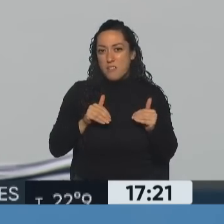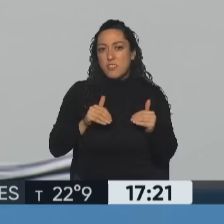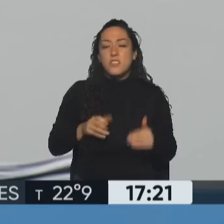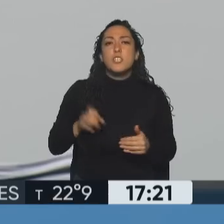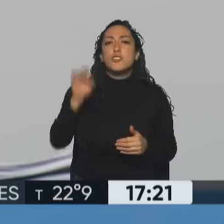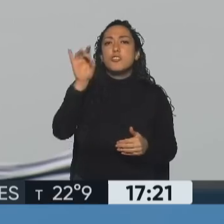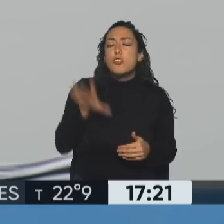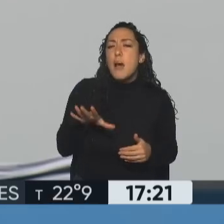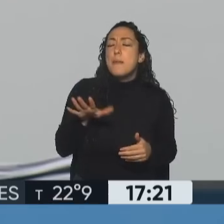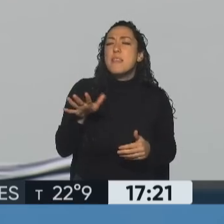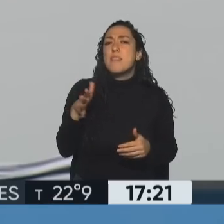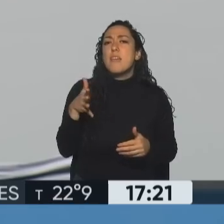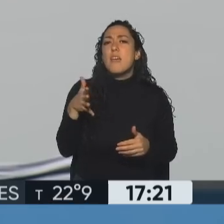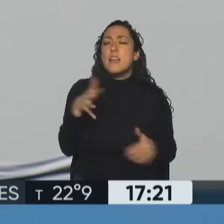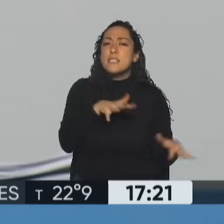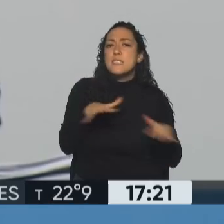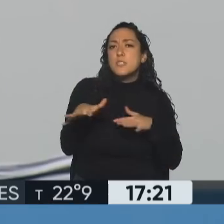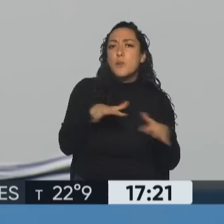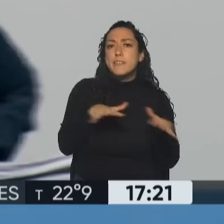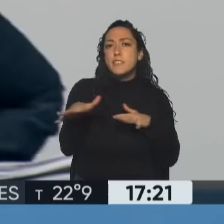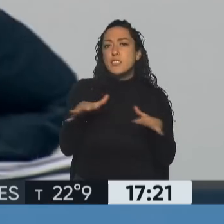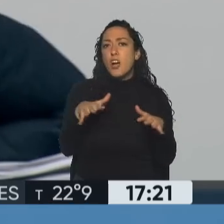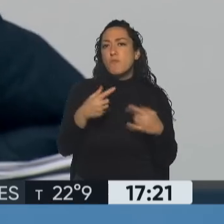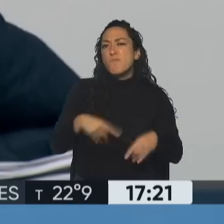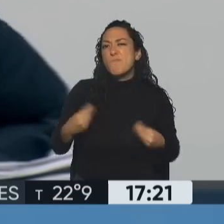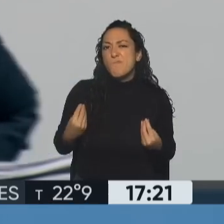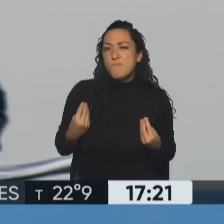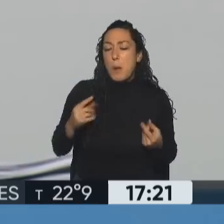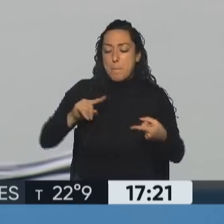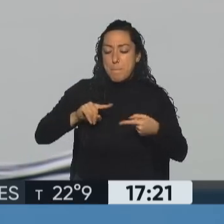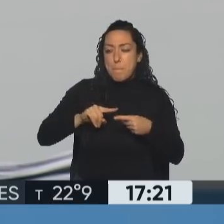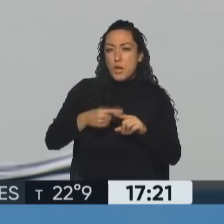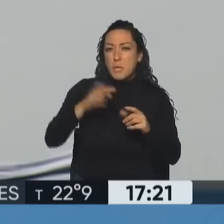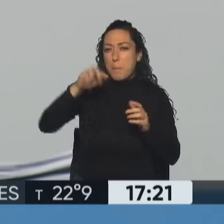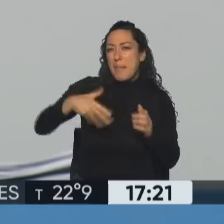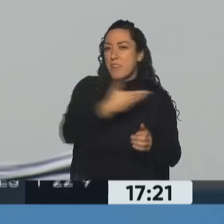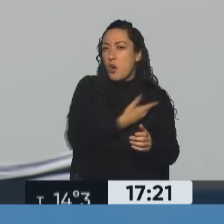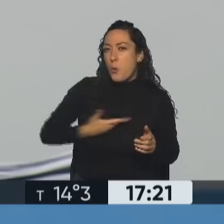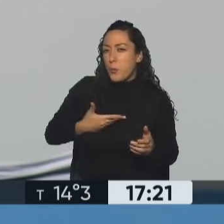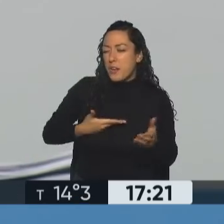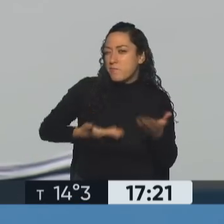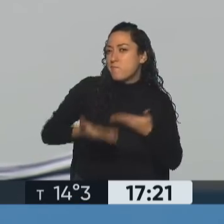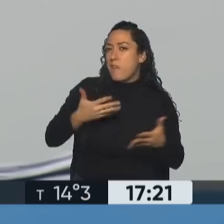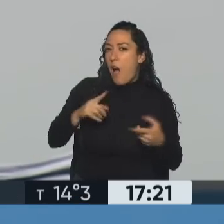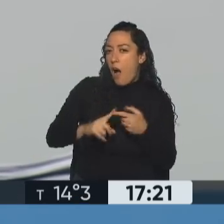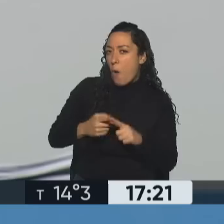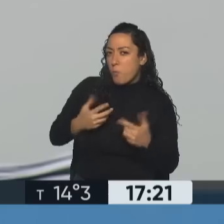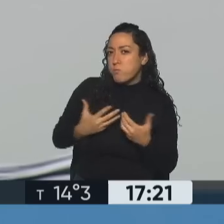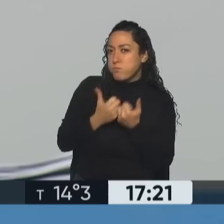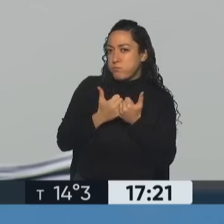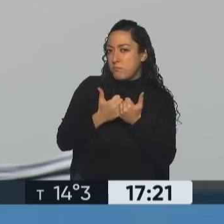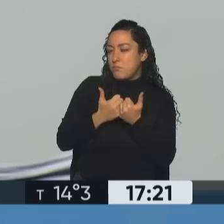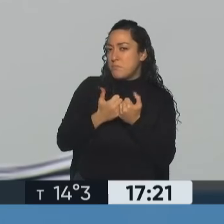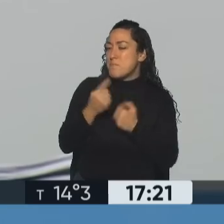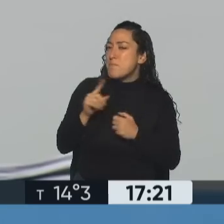el hecho de que hayamos compartido políticas de gobierno, creo que tenemos una mirada y